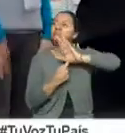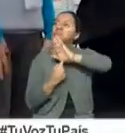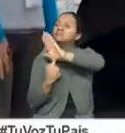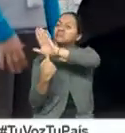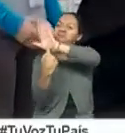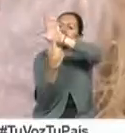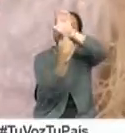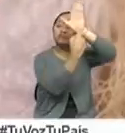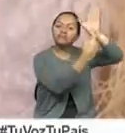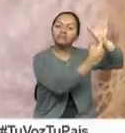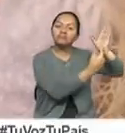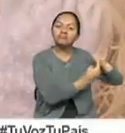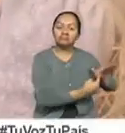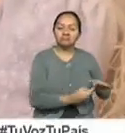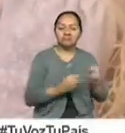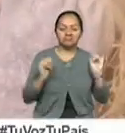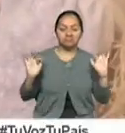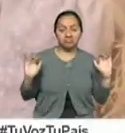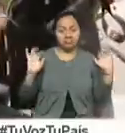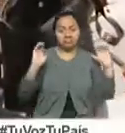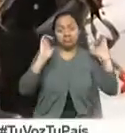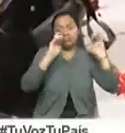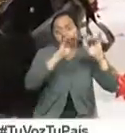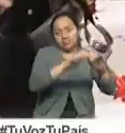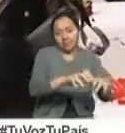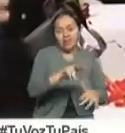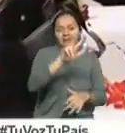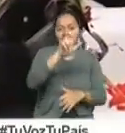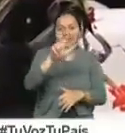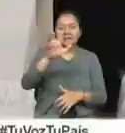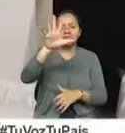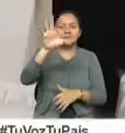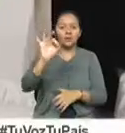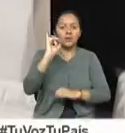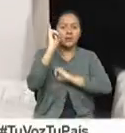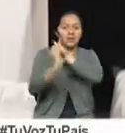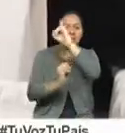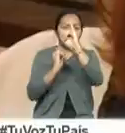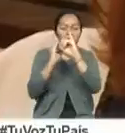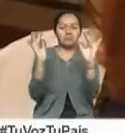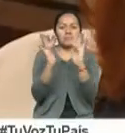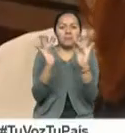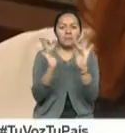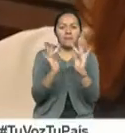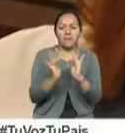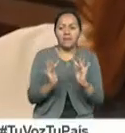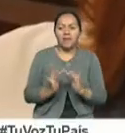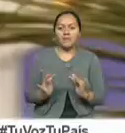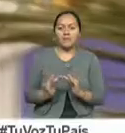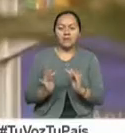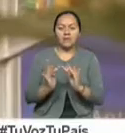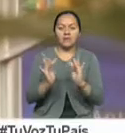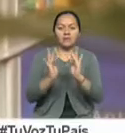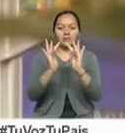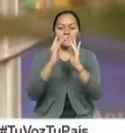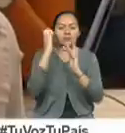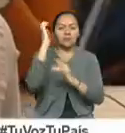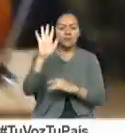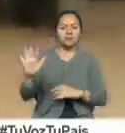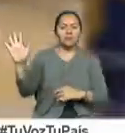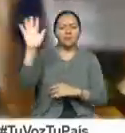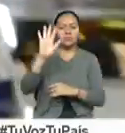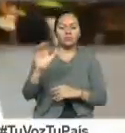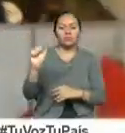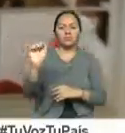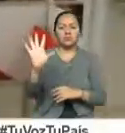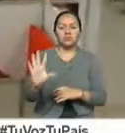destinos ante 350 compradores internacionales llegados de países europeos,